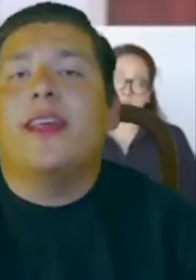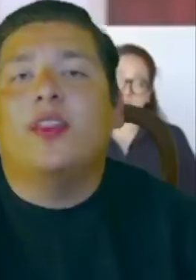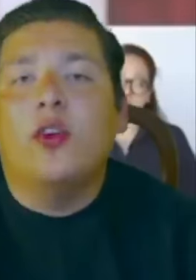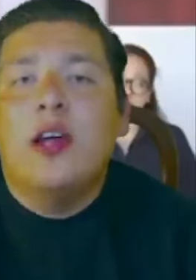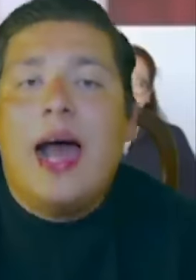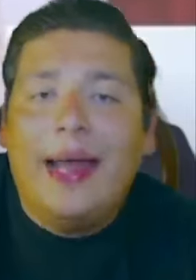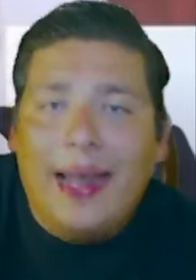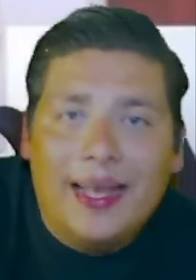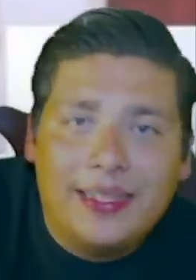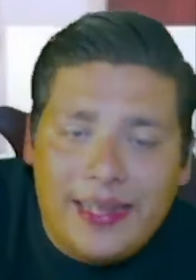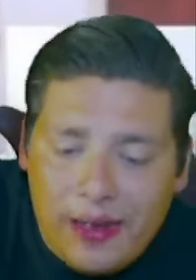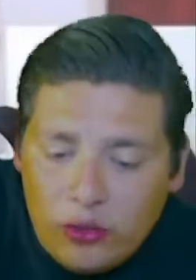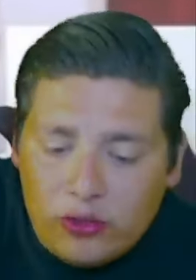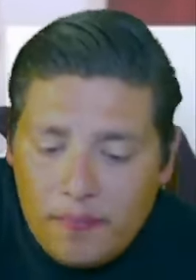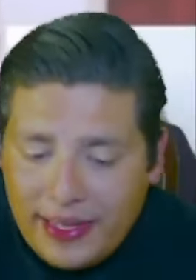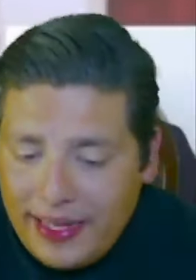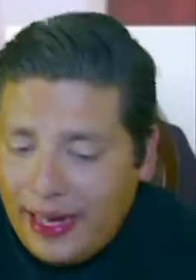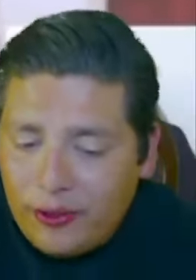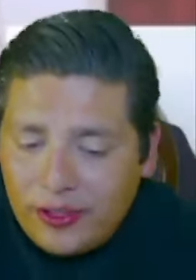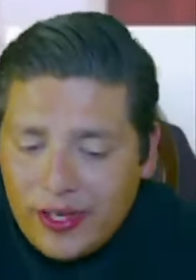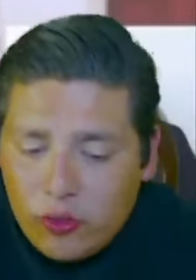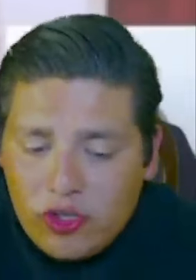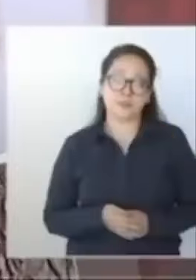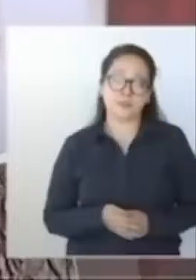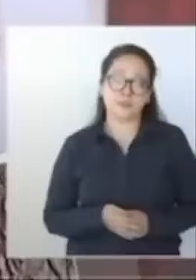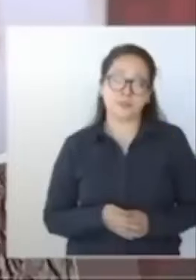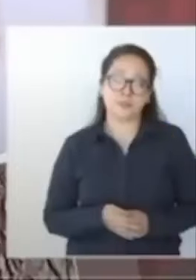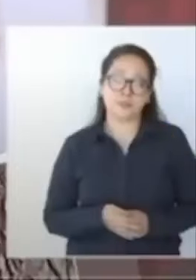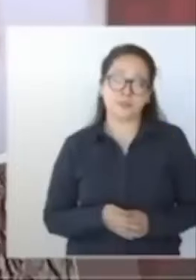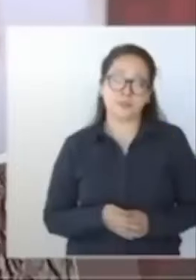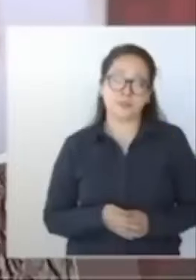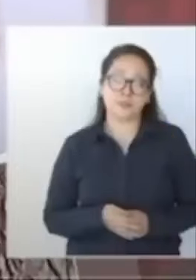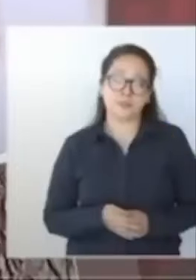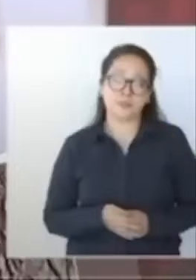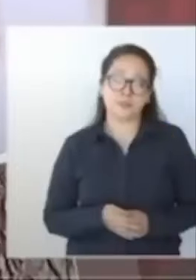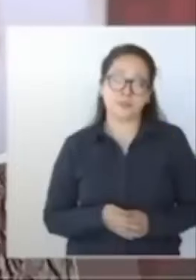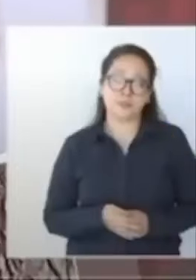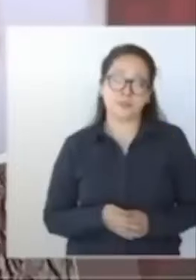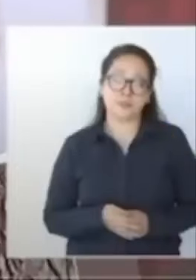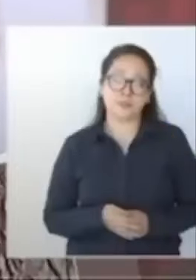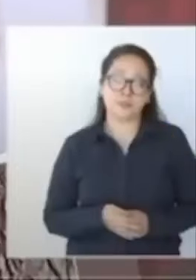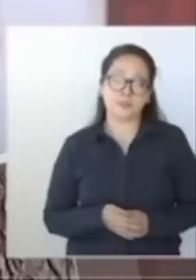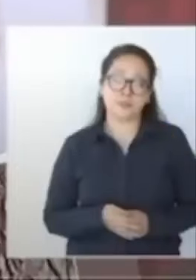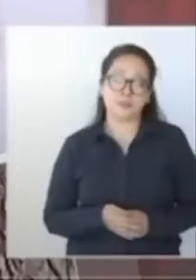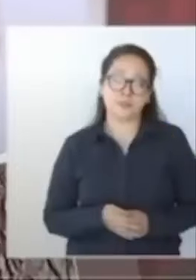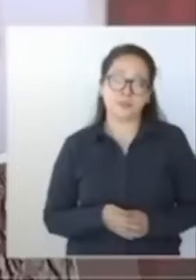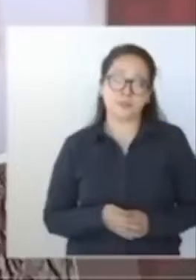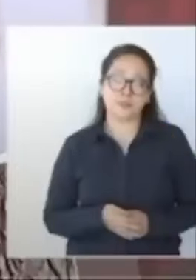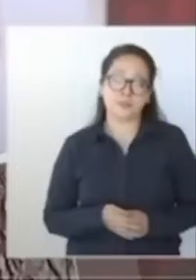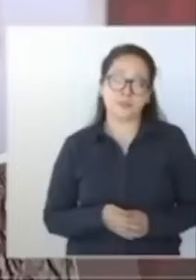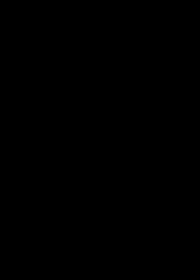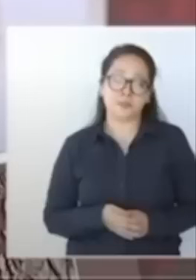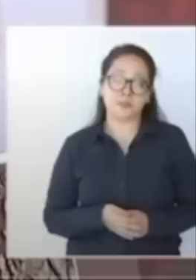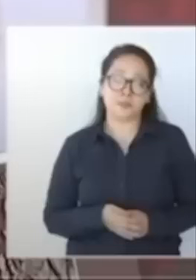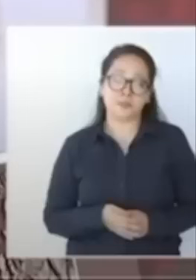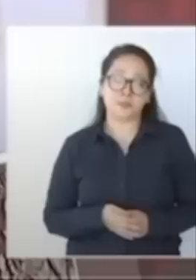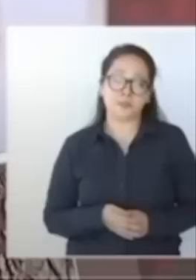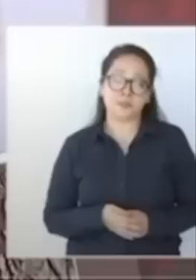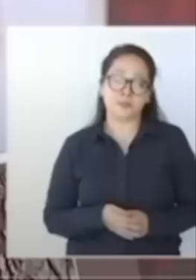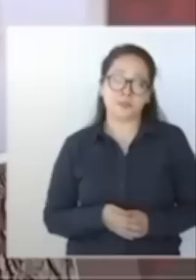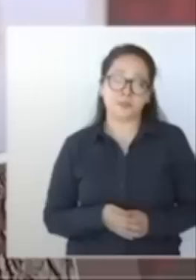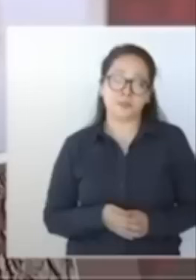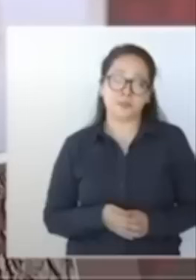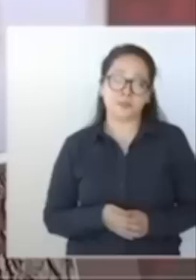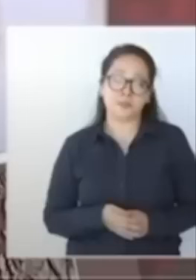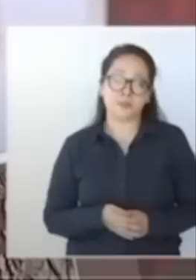está defendiendo a las y los mexicanos. Escuchemos este discurso, amigos, que dio en